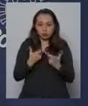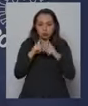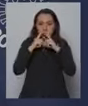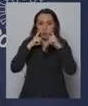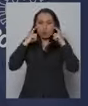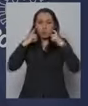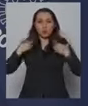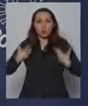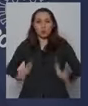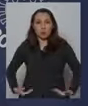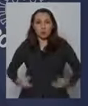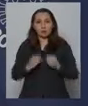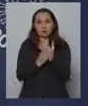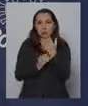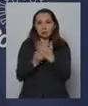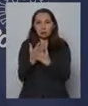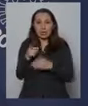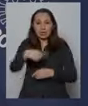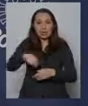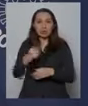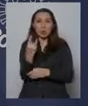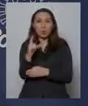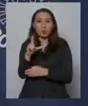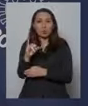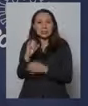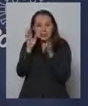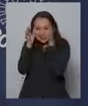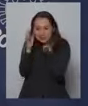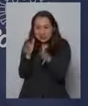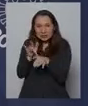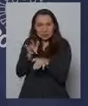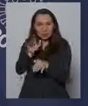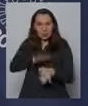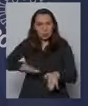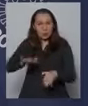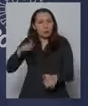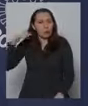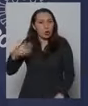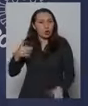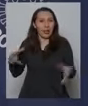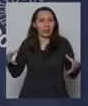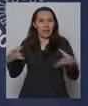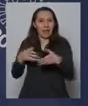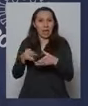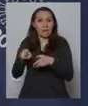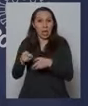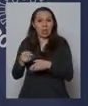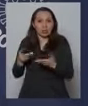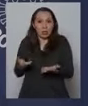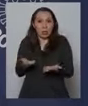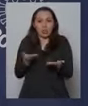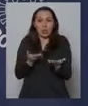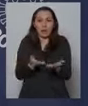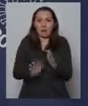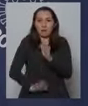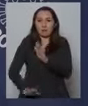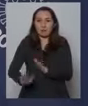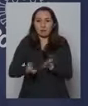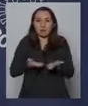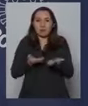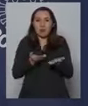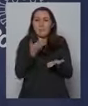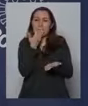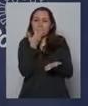personal que corresponden para estas unidades. ¿Por qué? Porque sabemos lo fundamental que son hoy ellos para poder